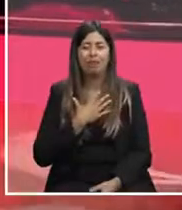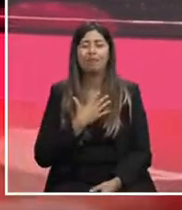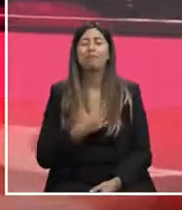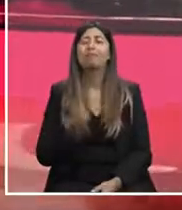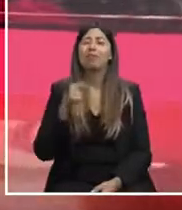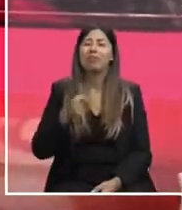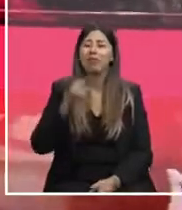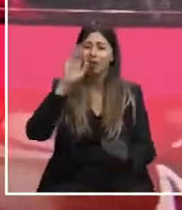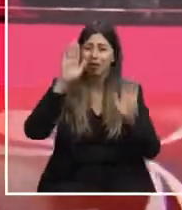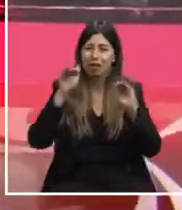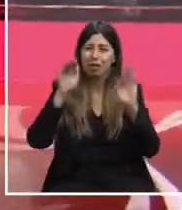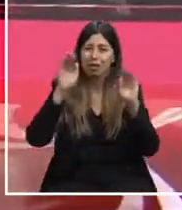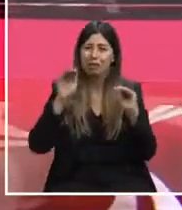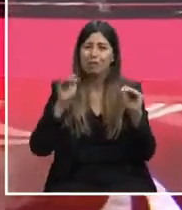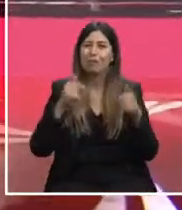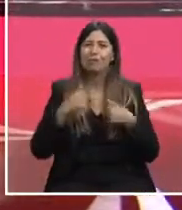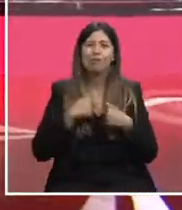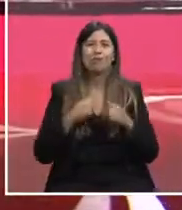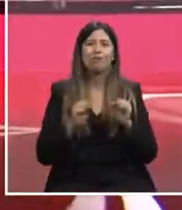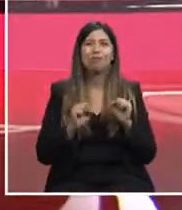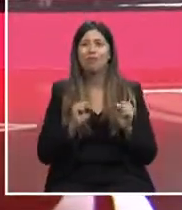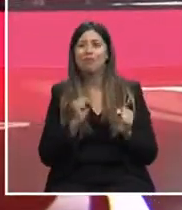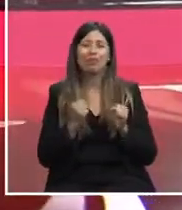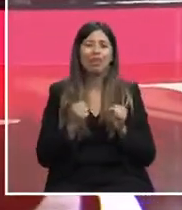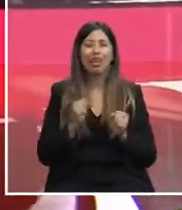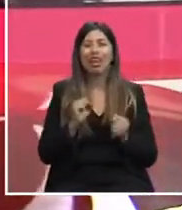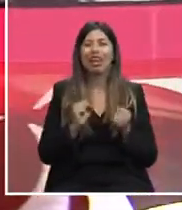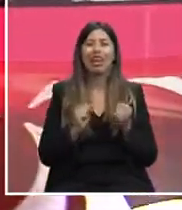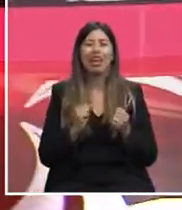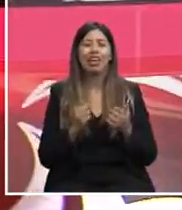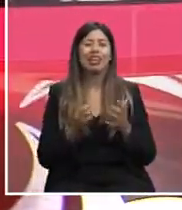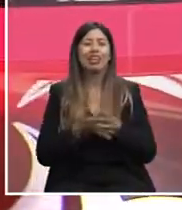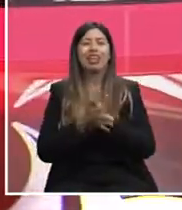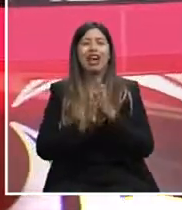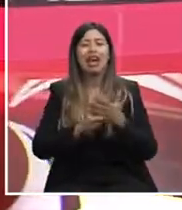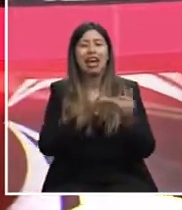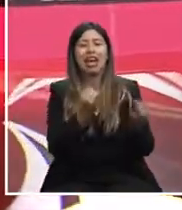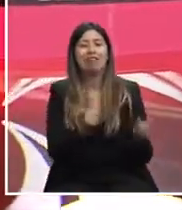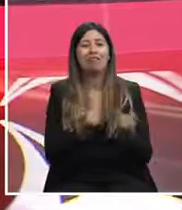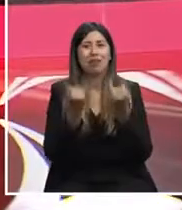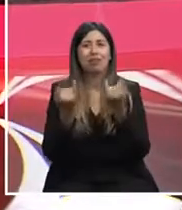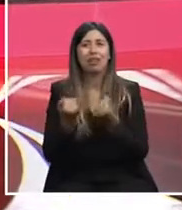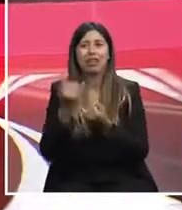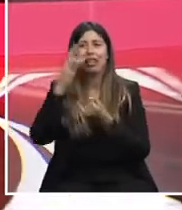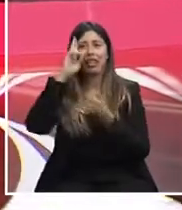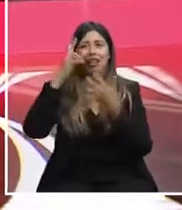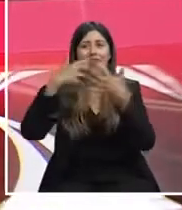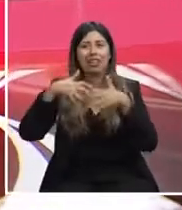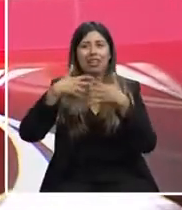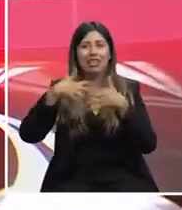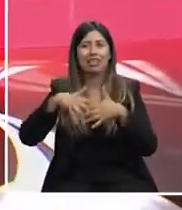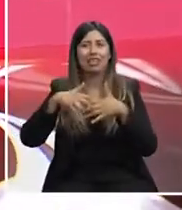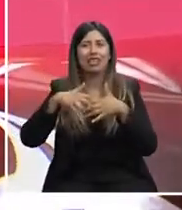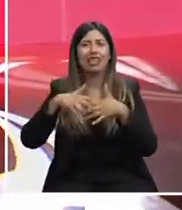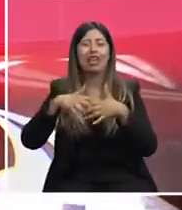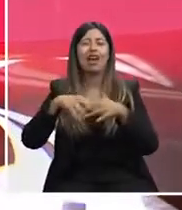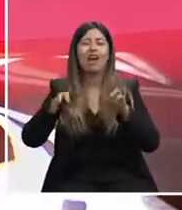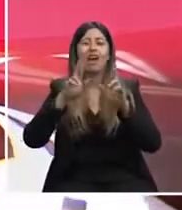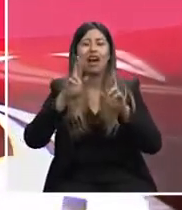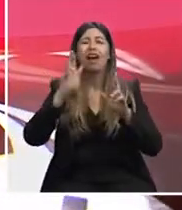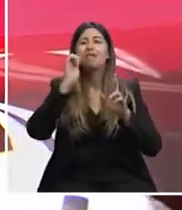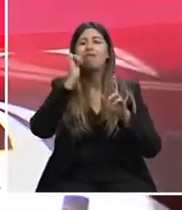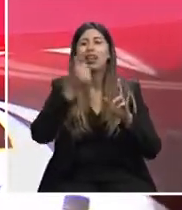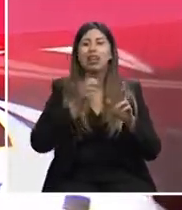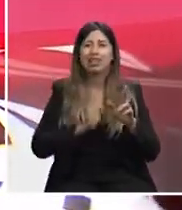estado muy inquietada, ¿cierto? Inquieta por toda la información, por todas estas reflexiones, y espero que también mañana podamos